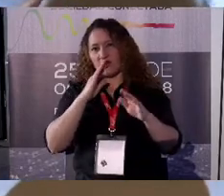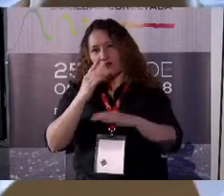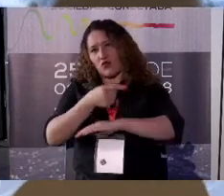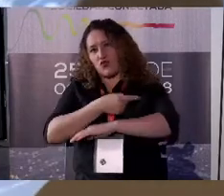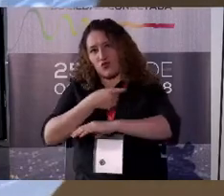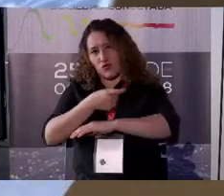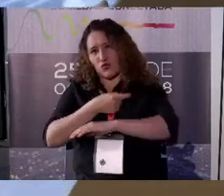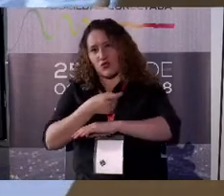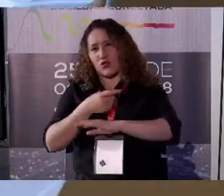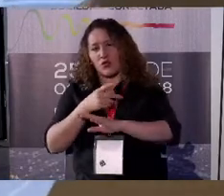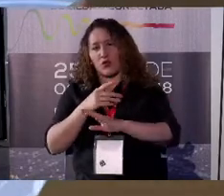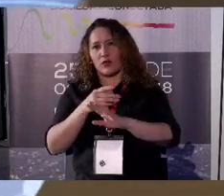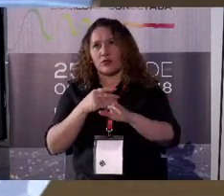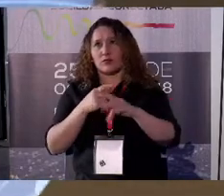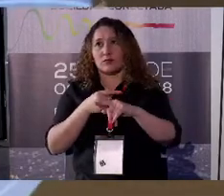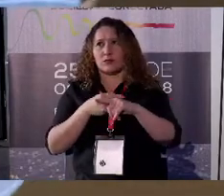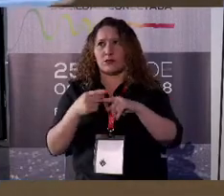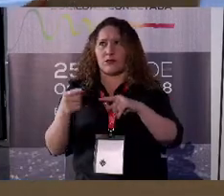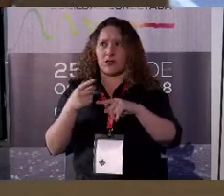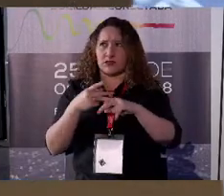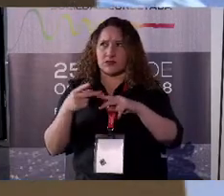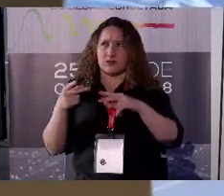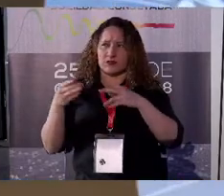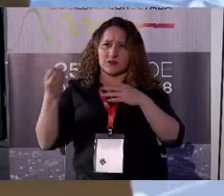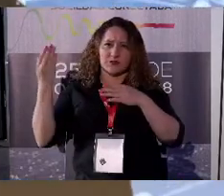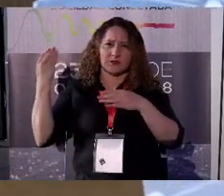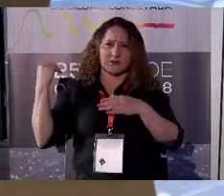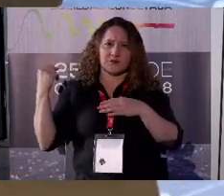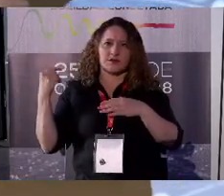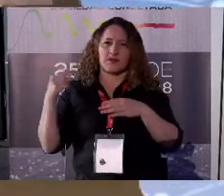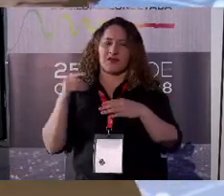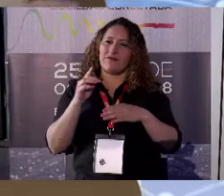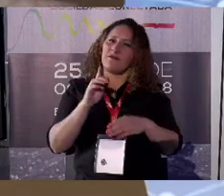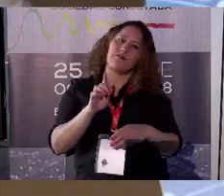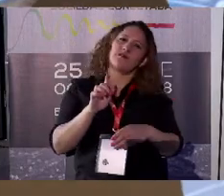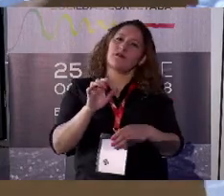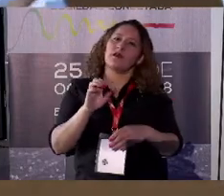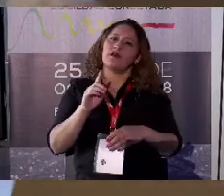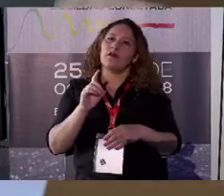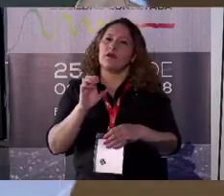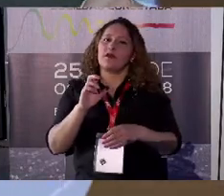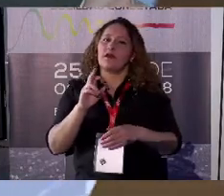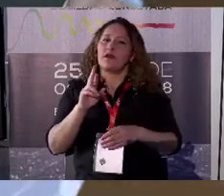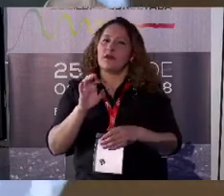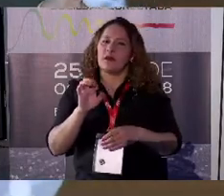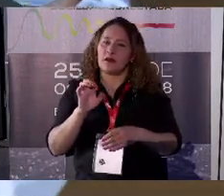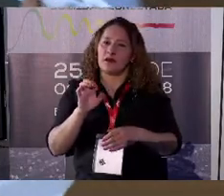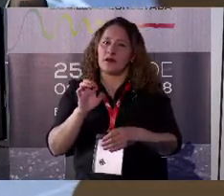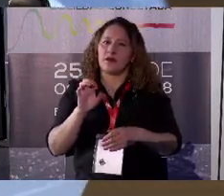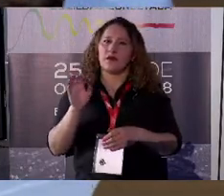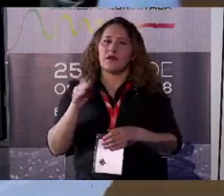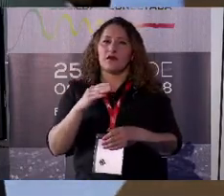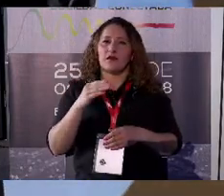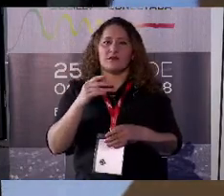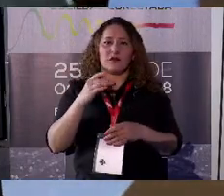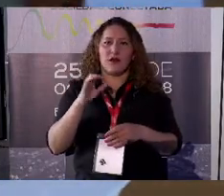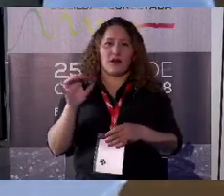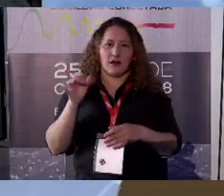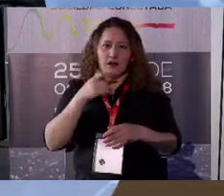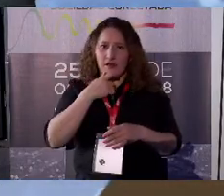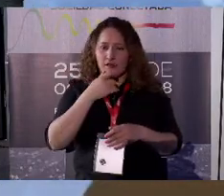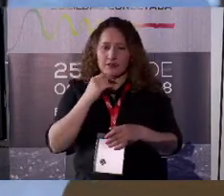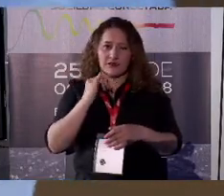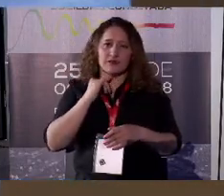hace unas semanas, en septiembre, Federated Wireless, una asociación de Estados Unidos, anunció que hay